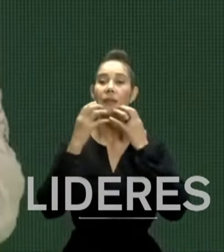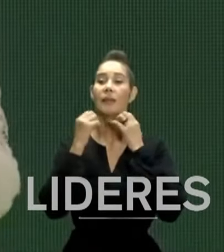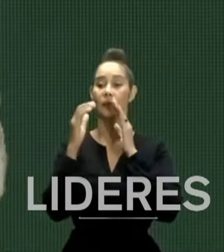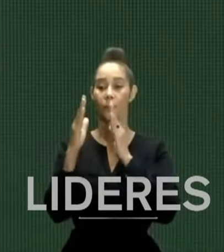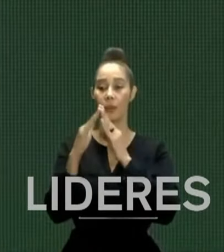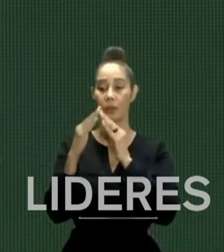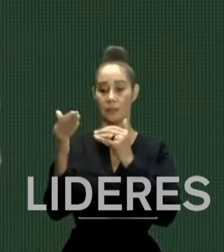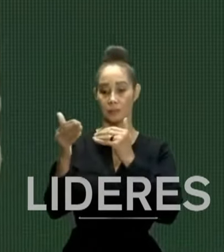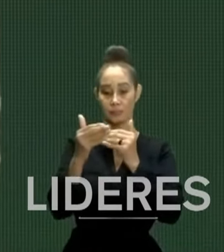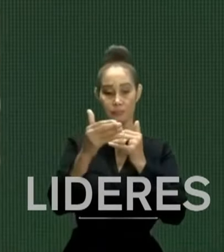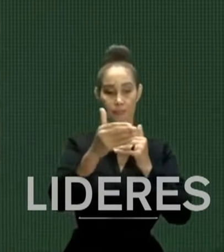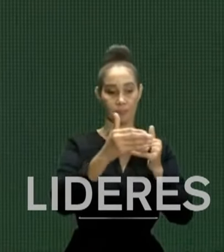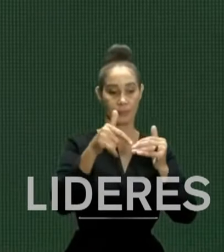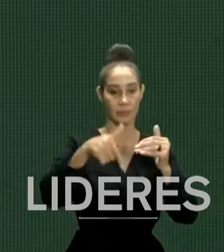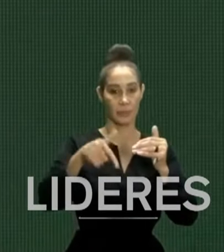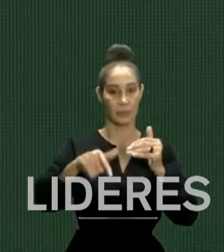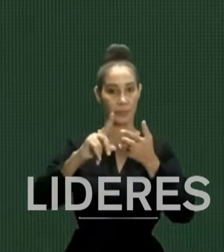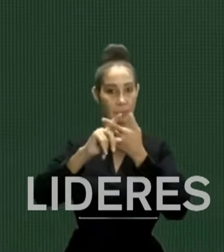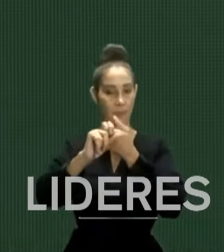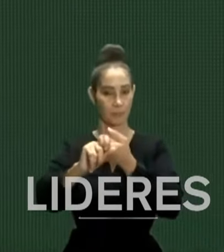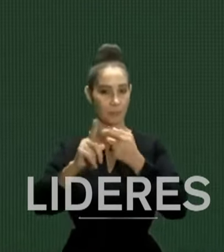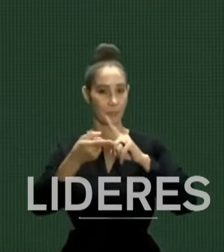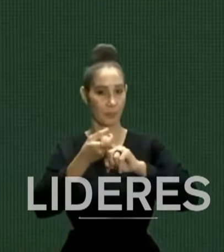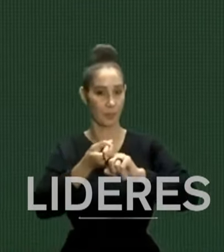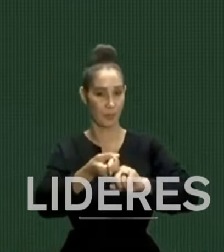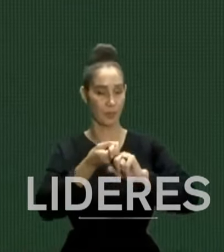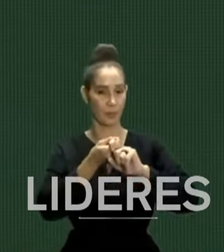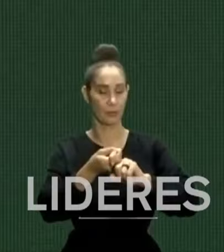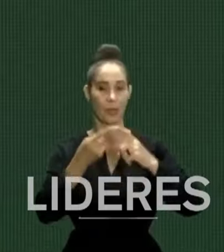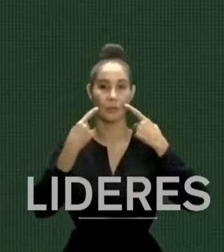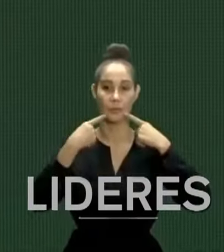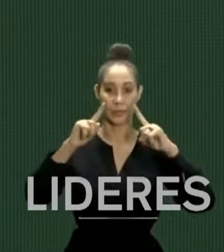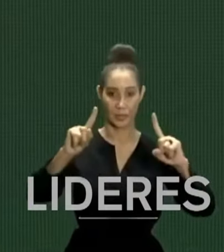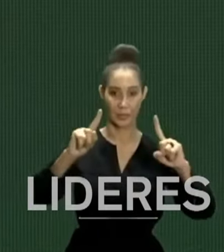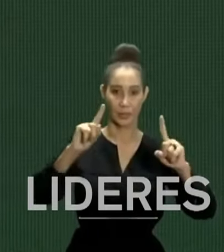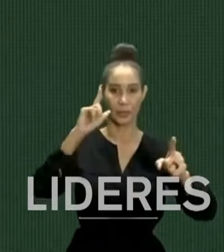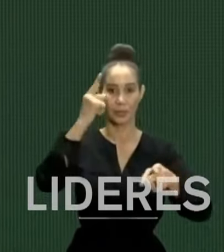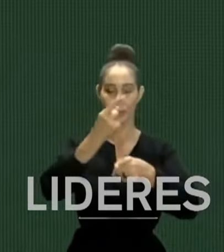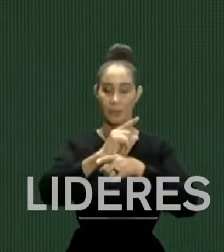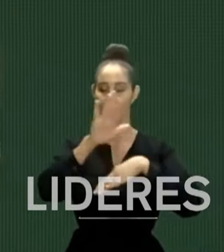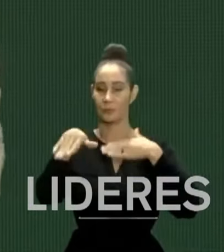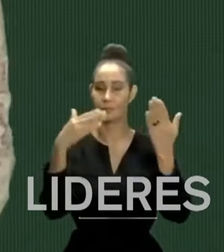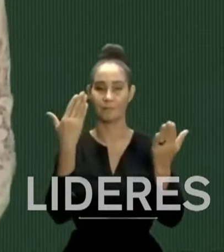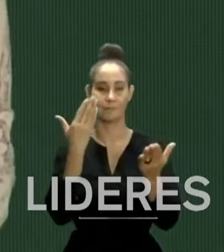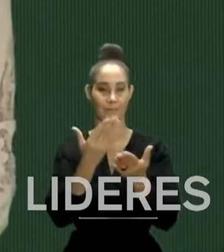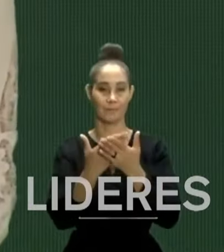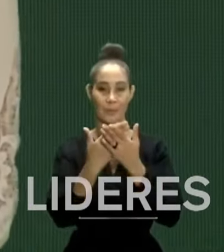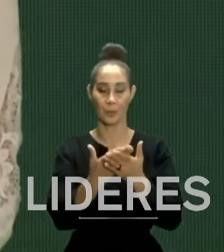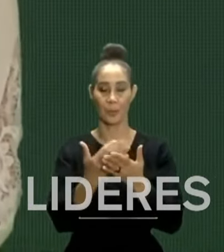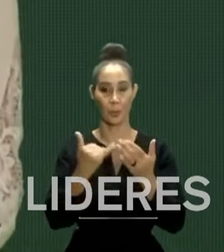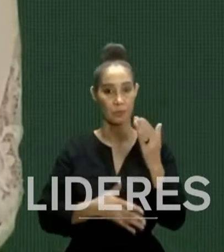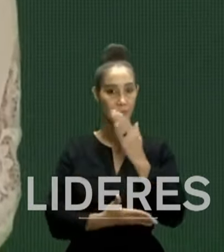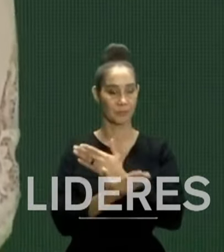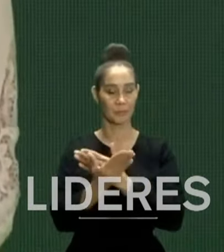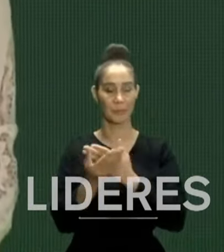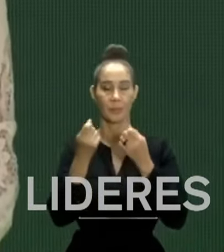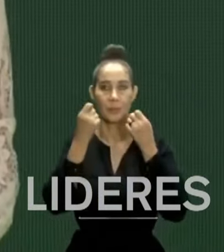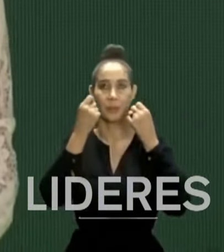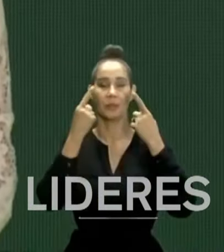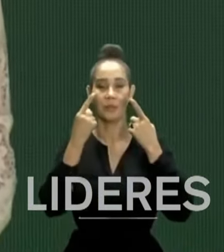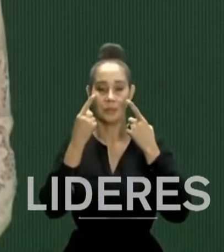Vecinos, vecinas, amigos, amigas, a los medios, hermanos todos. Esta mañana cuando me